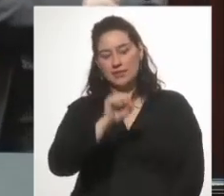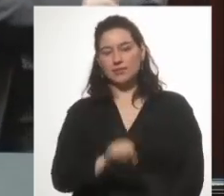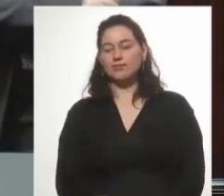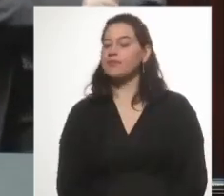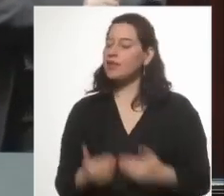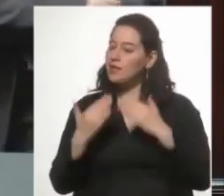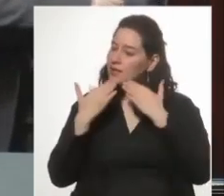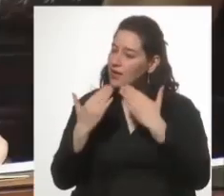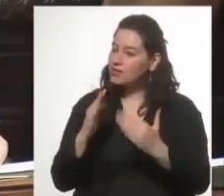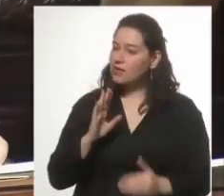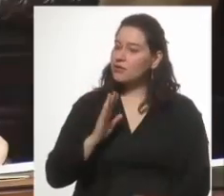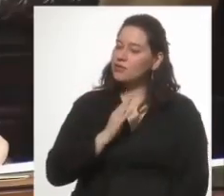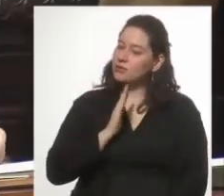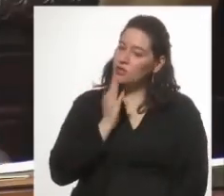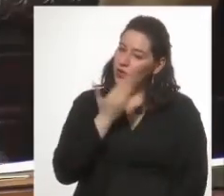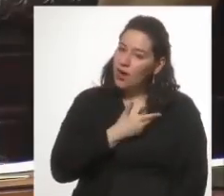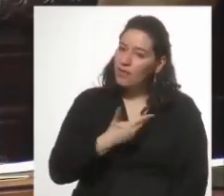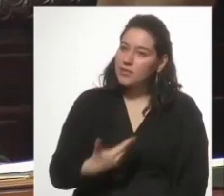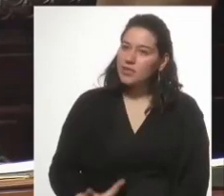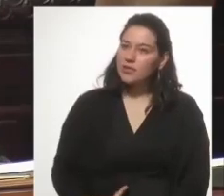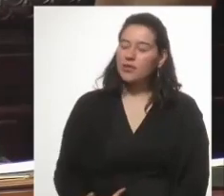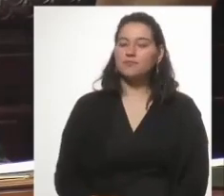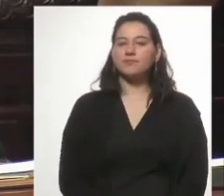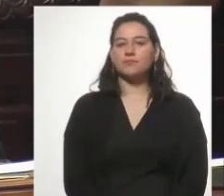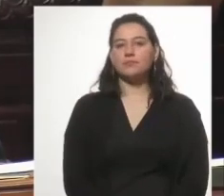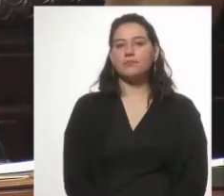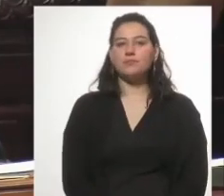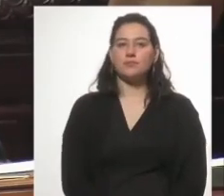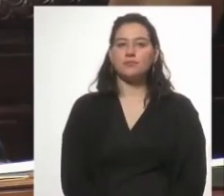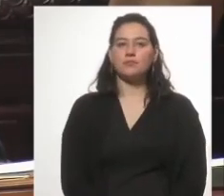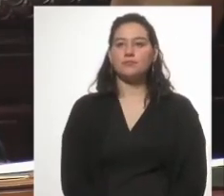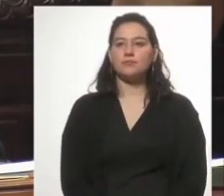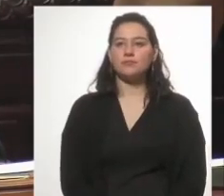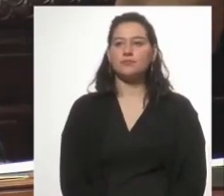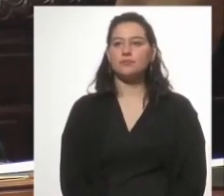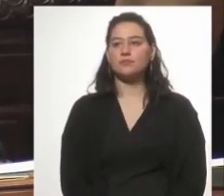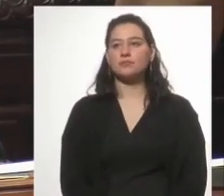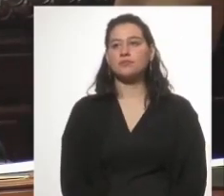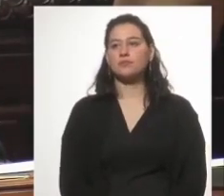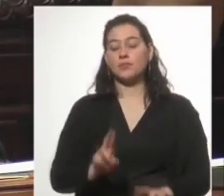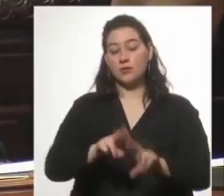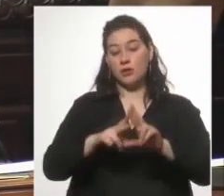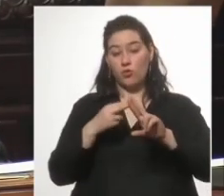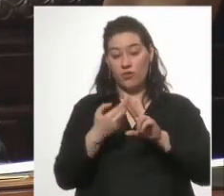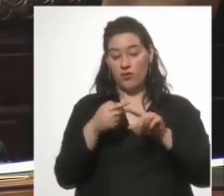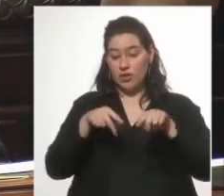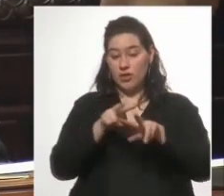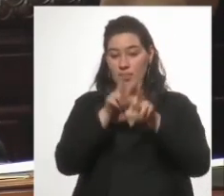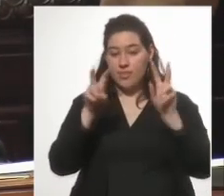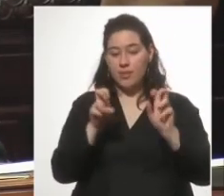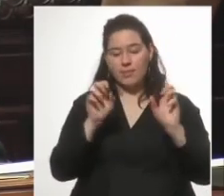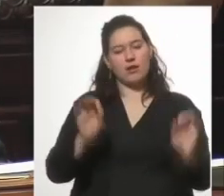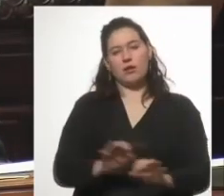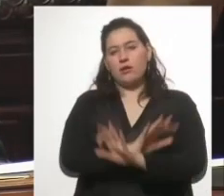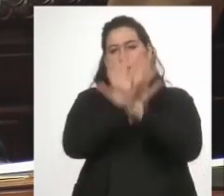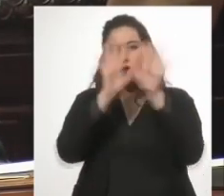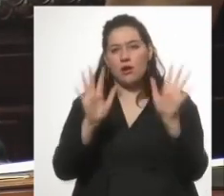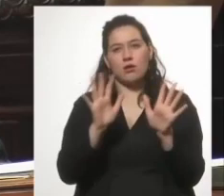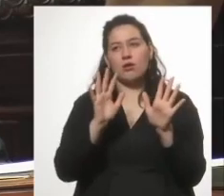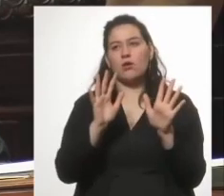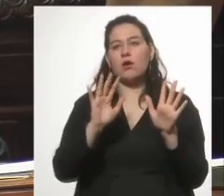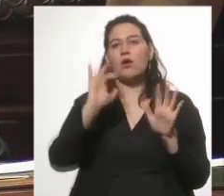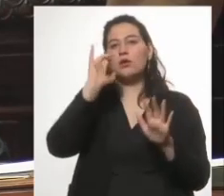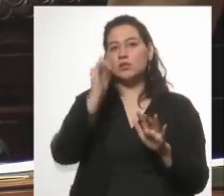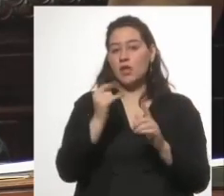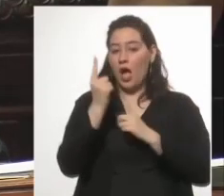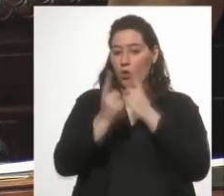Gracias, señora presidenta. Una vez más, en este episodio quedó claro que si algunos